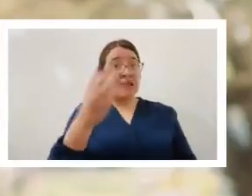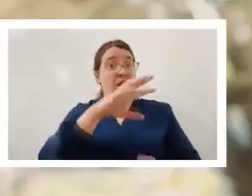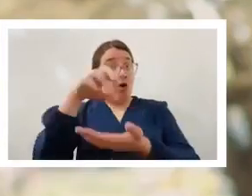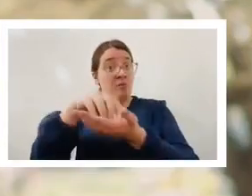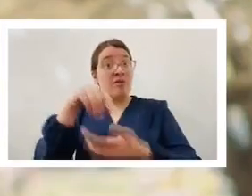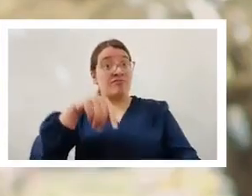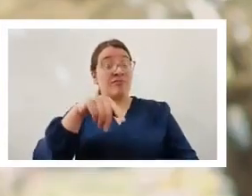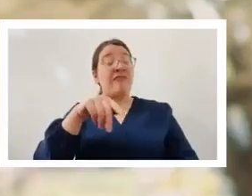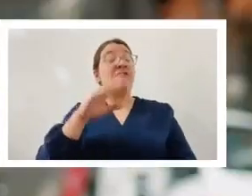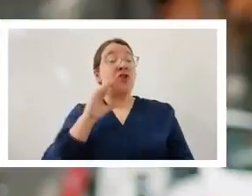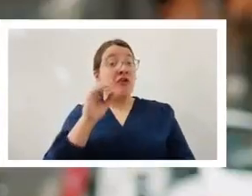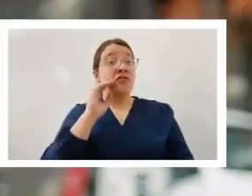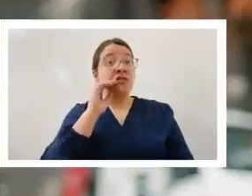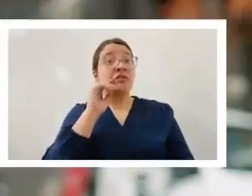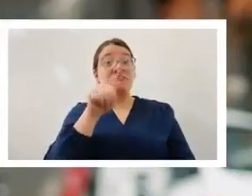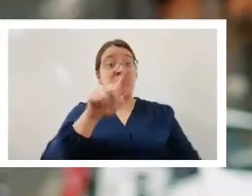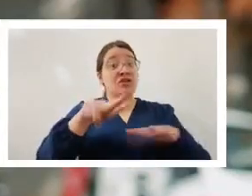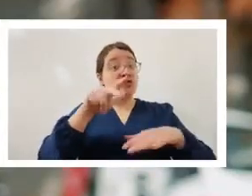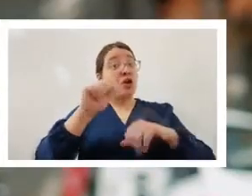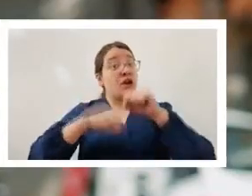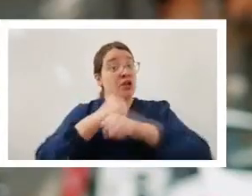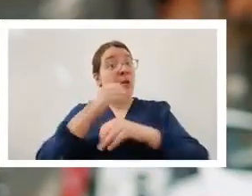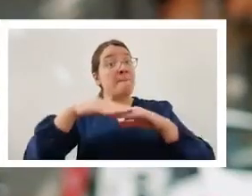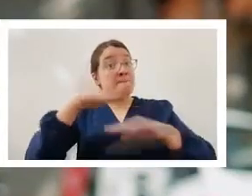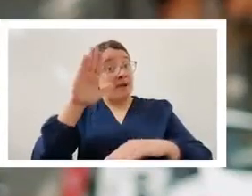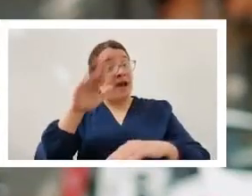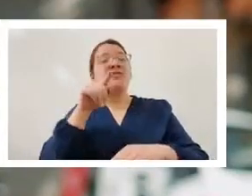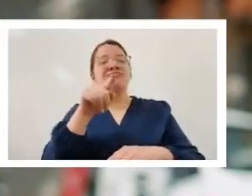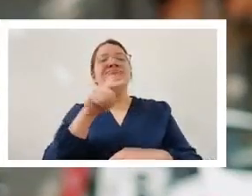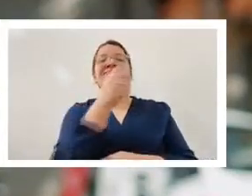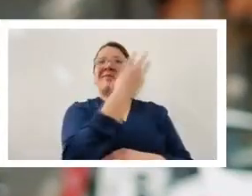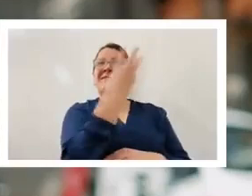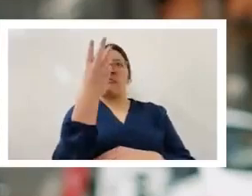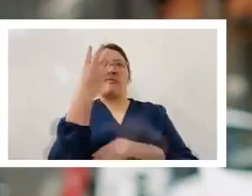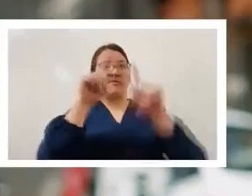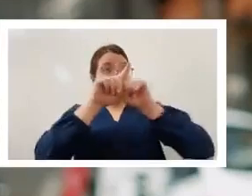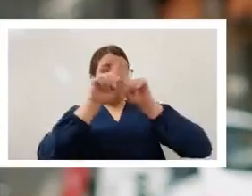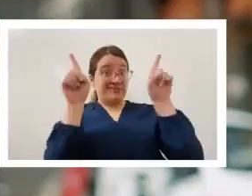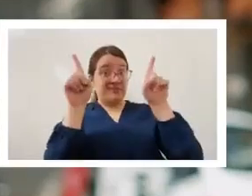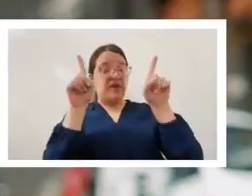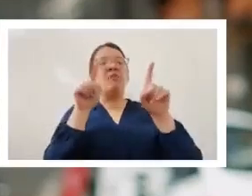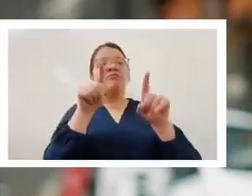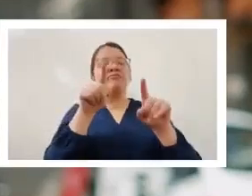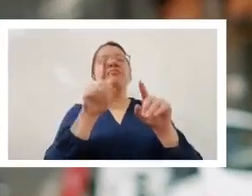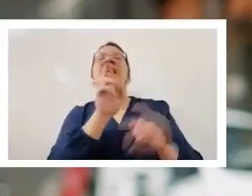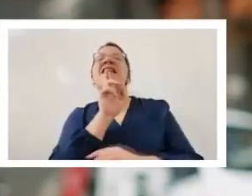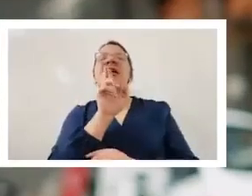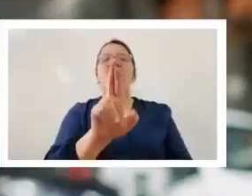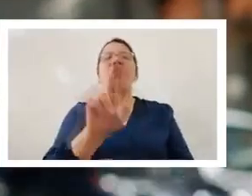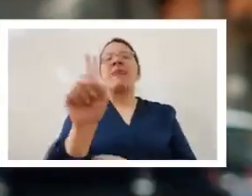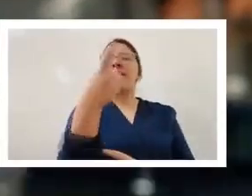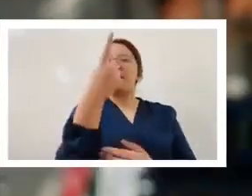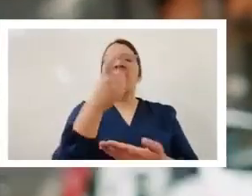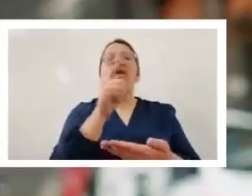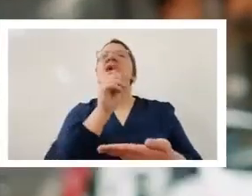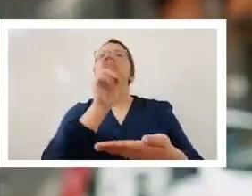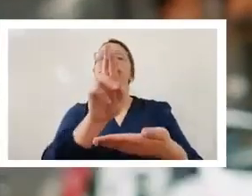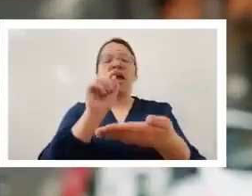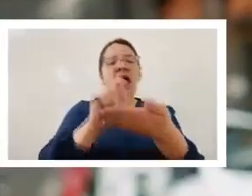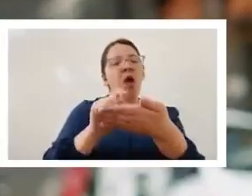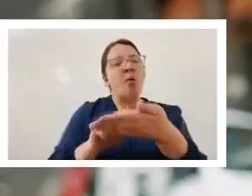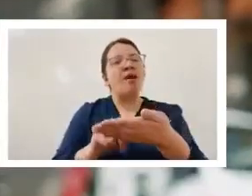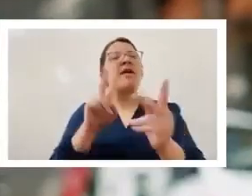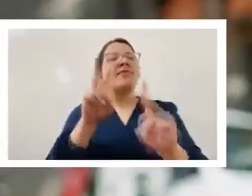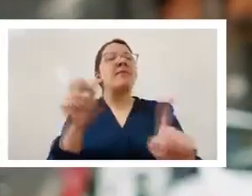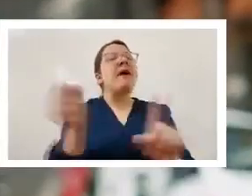de violencia, por ejemplo, el... Yo creo que sí, pero lo pongo sobre la mesa. El hecho de que haya uno de